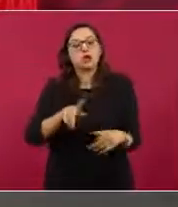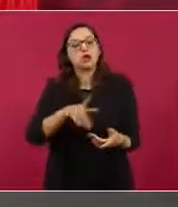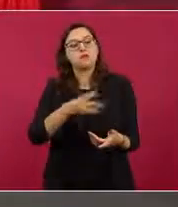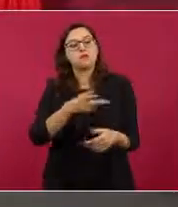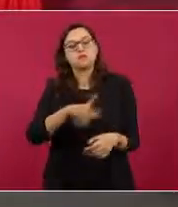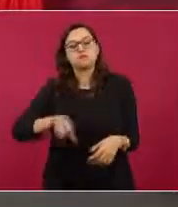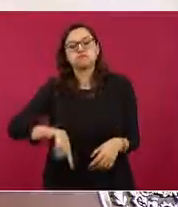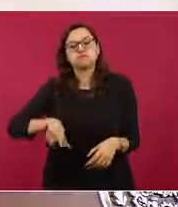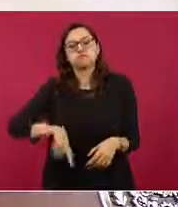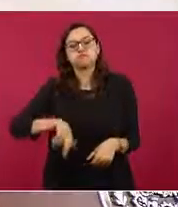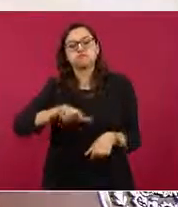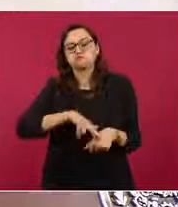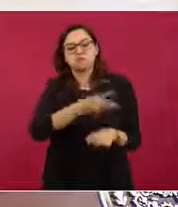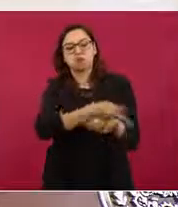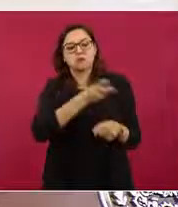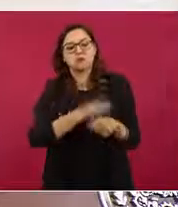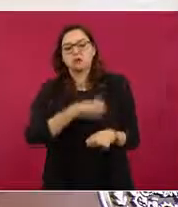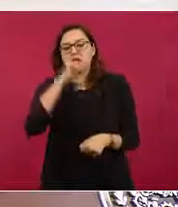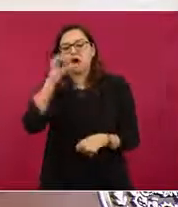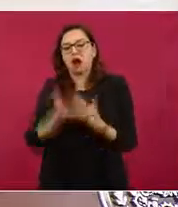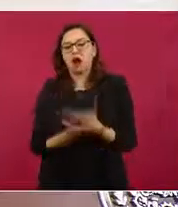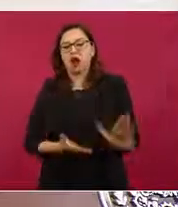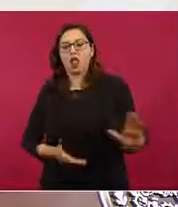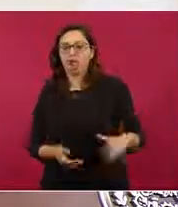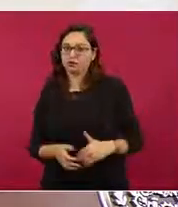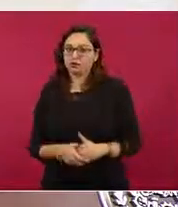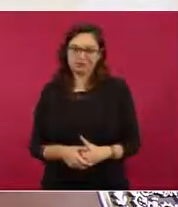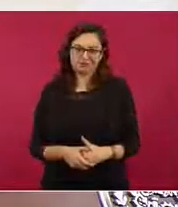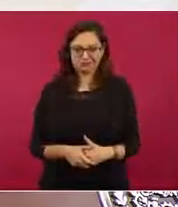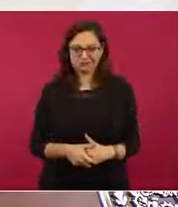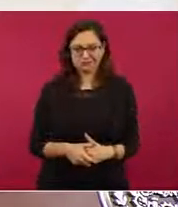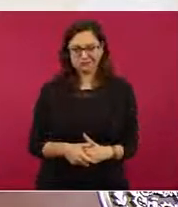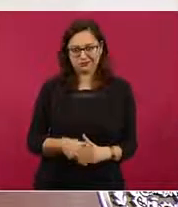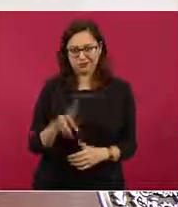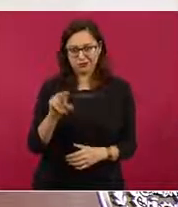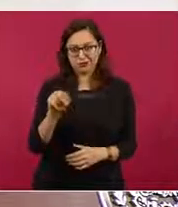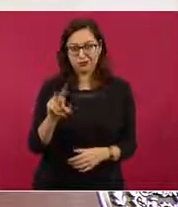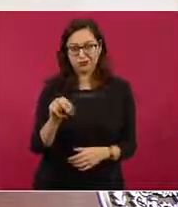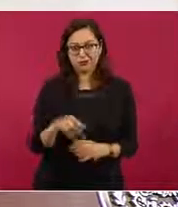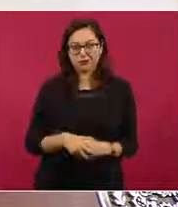invite al gobernador. Te podría